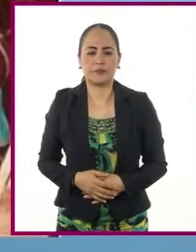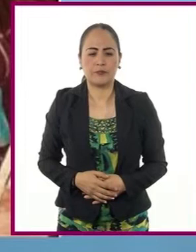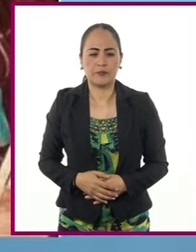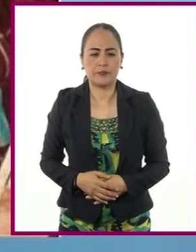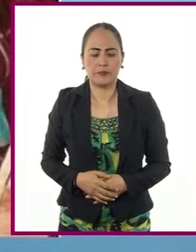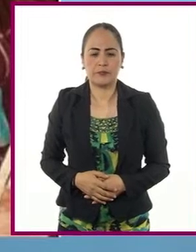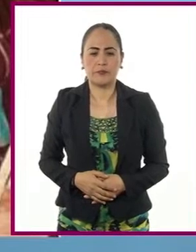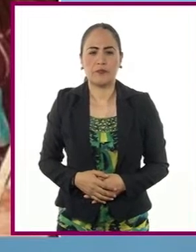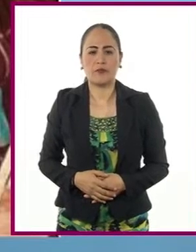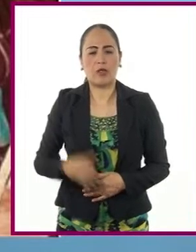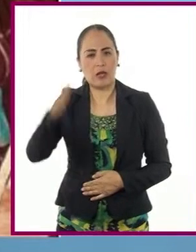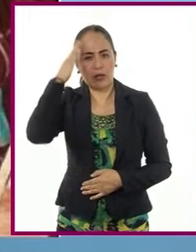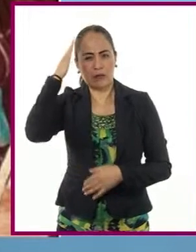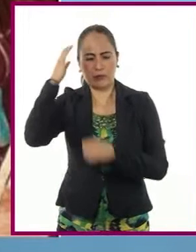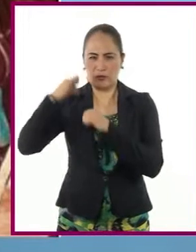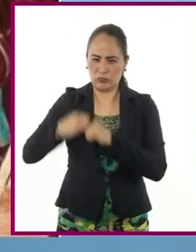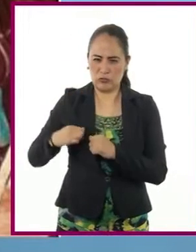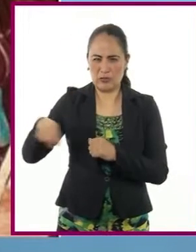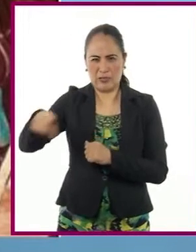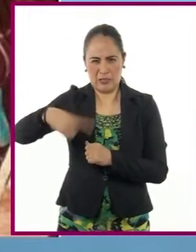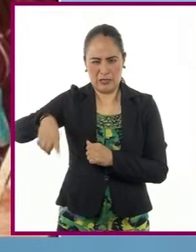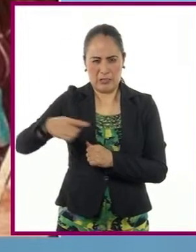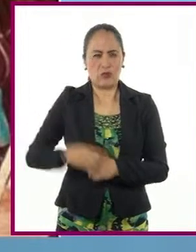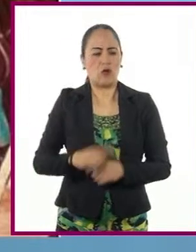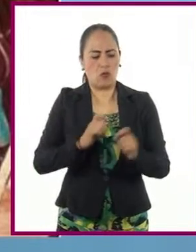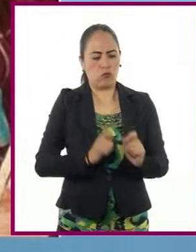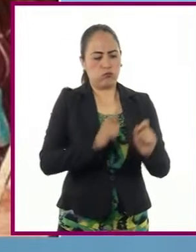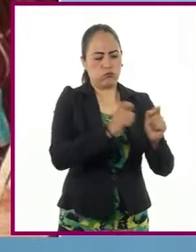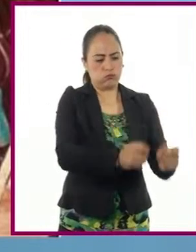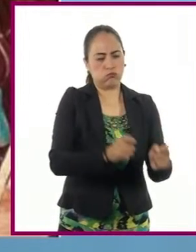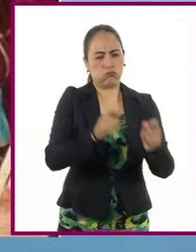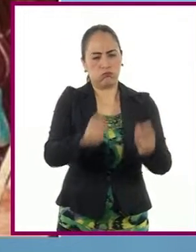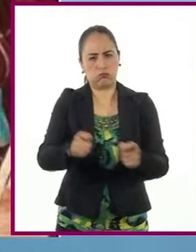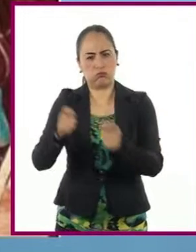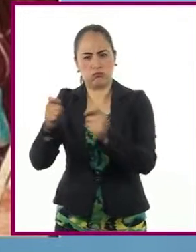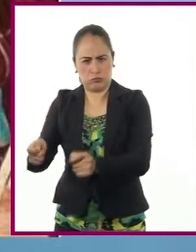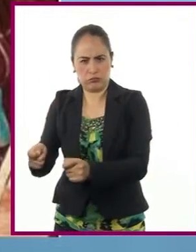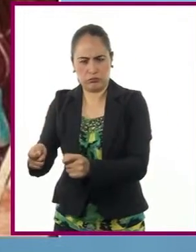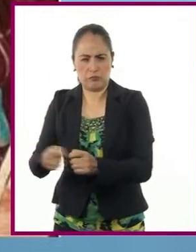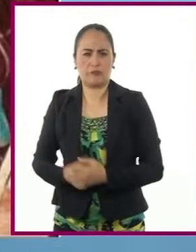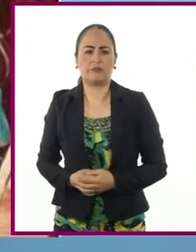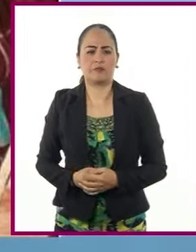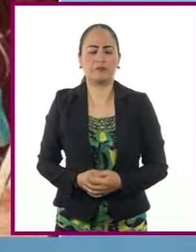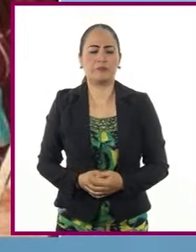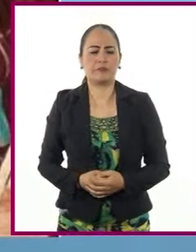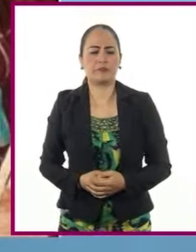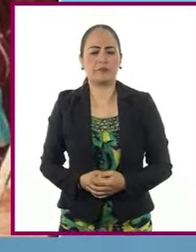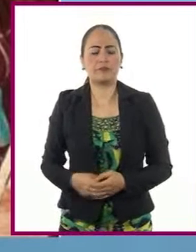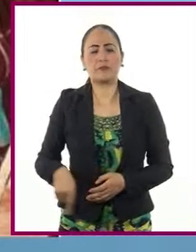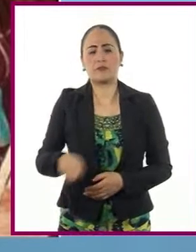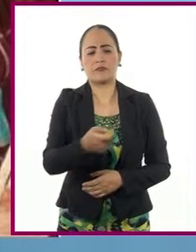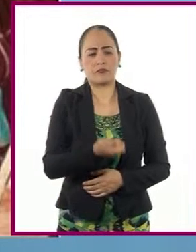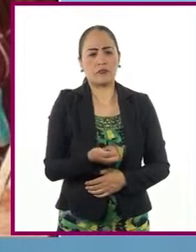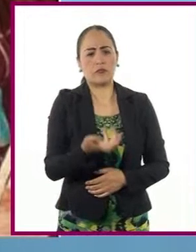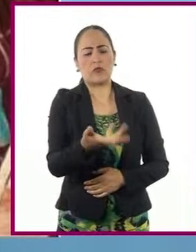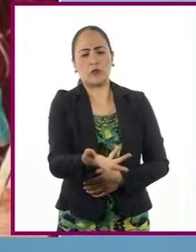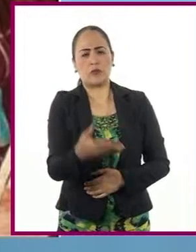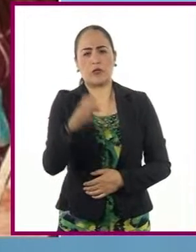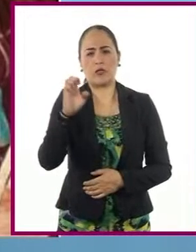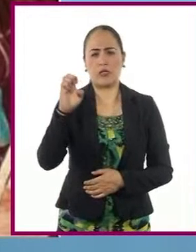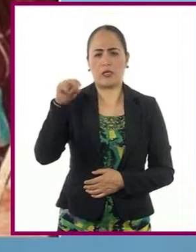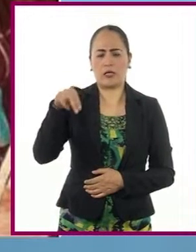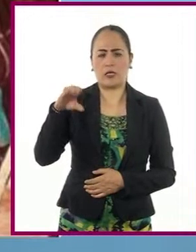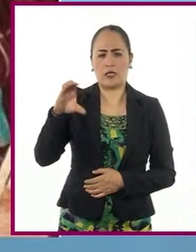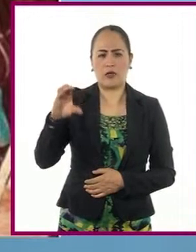La encomienda consistió en repartir señoríos a los conquistadores a quienes se les denominaba